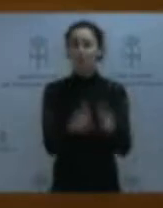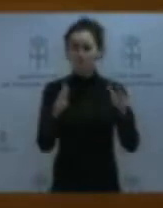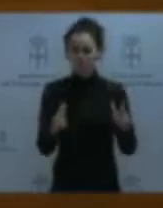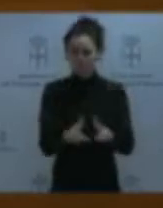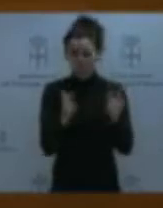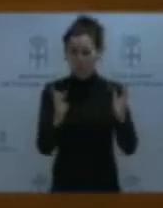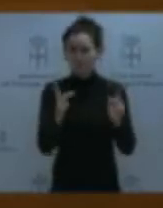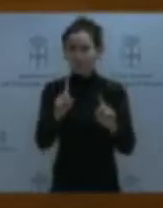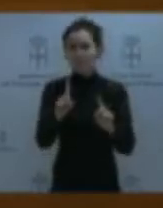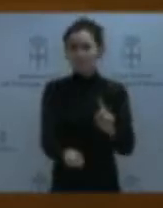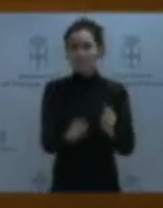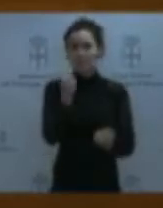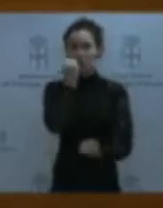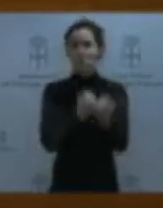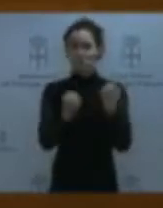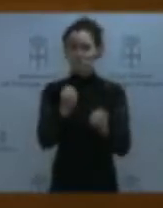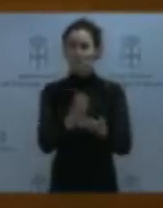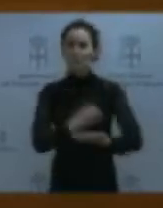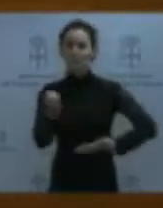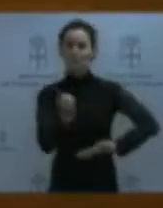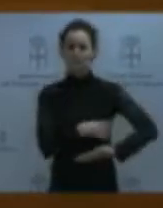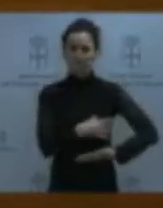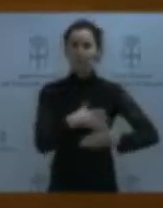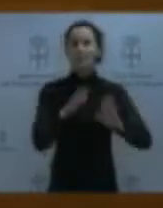incluso económicos, pero todas y cada